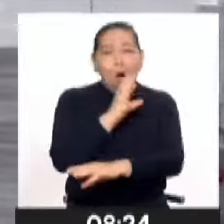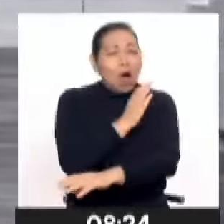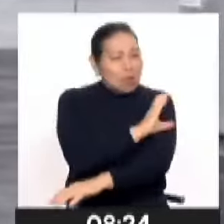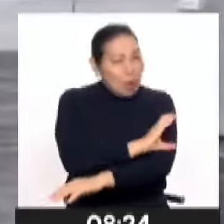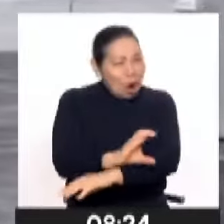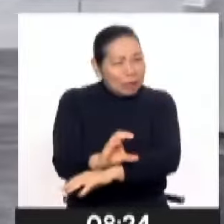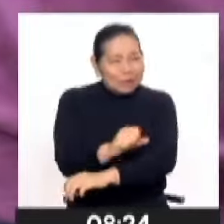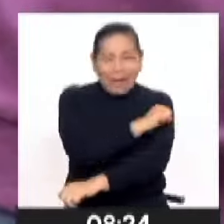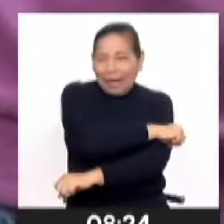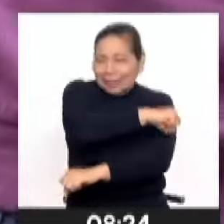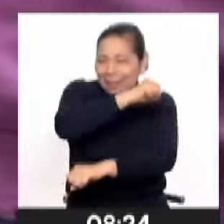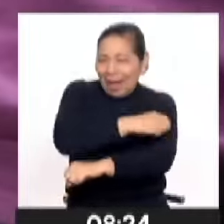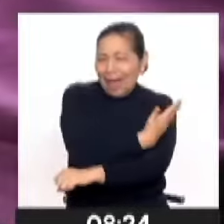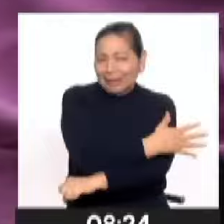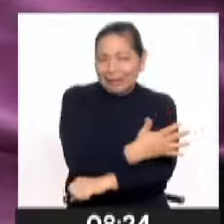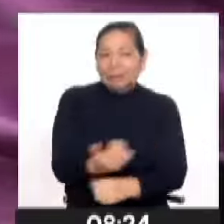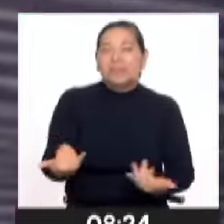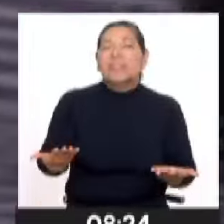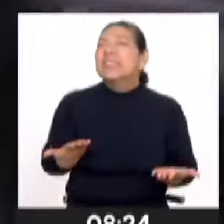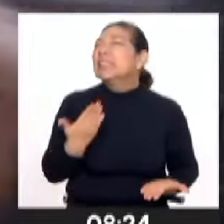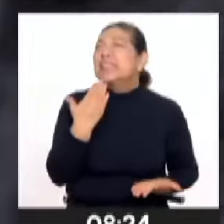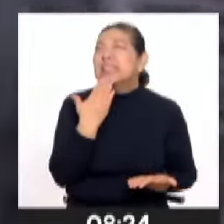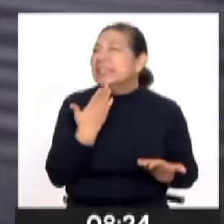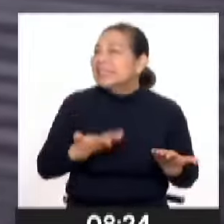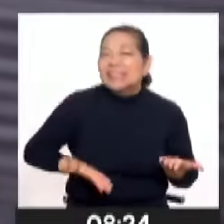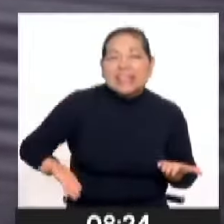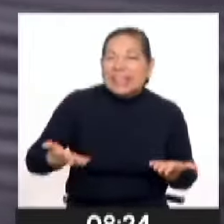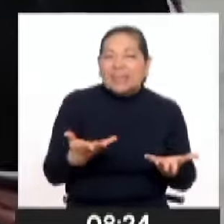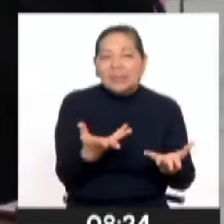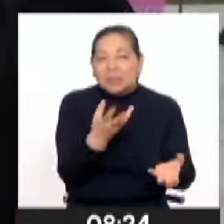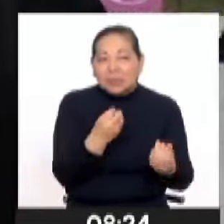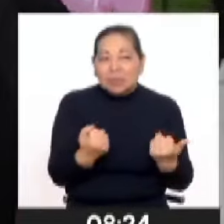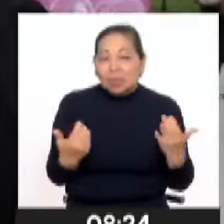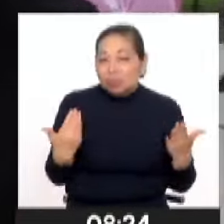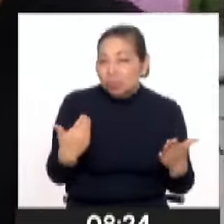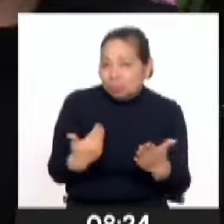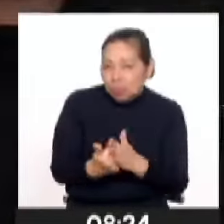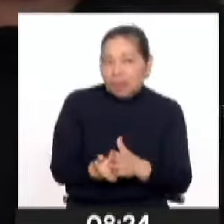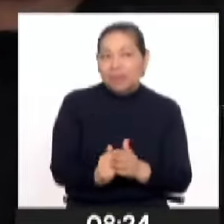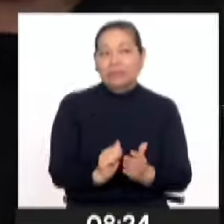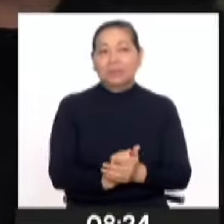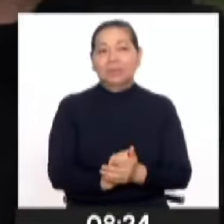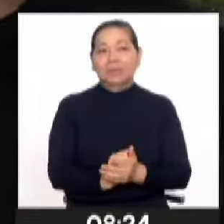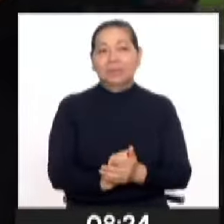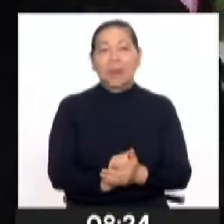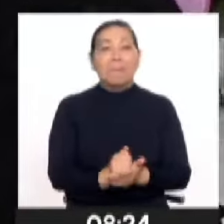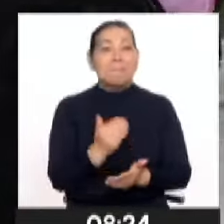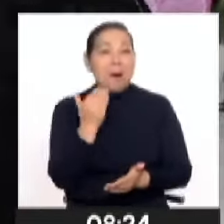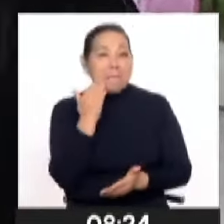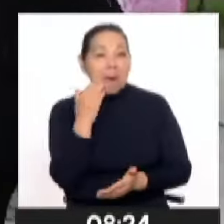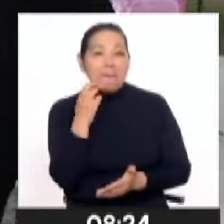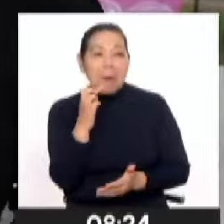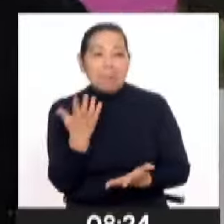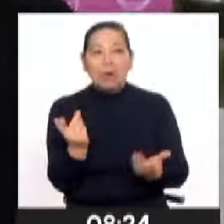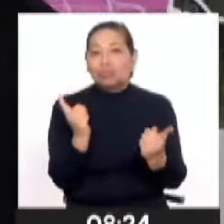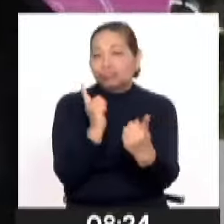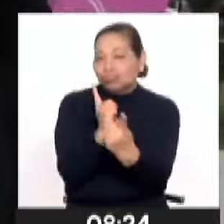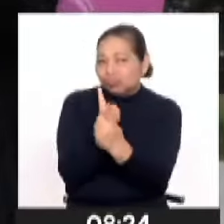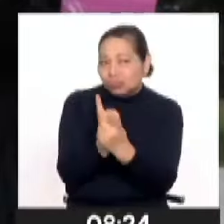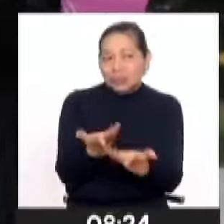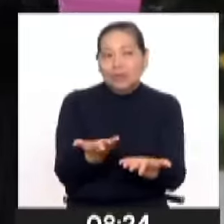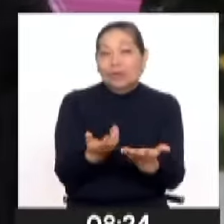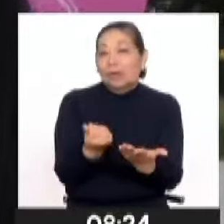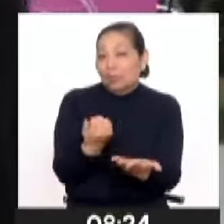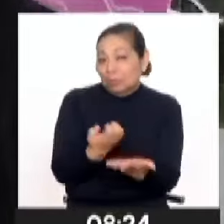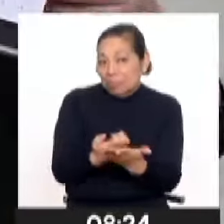selva y lo más profundo, ahí estamos. Cuéntanos de qué va, porque la gente quiere que tú estés cerca, quiere verte cerca a la mamá, al papá, cerca también, por supuesto, a